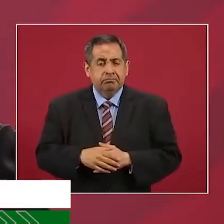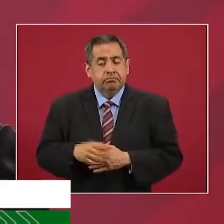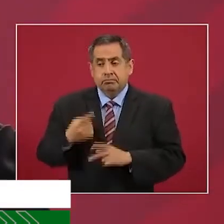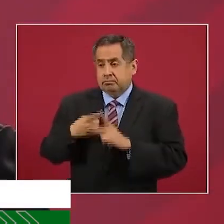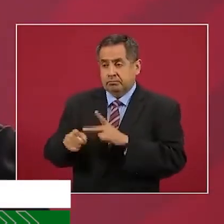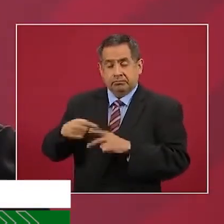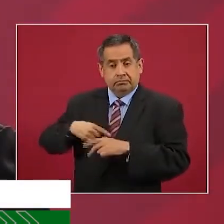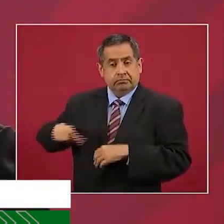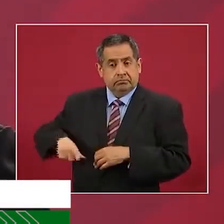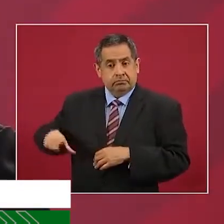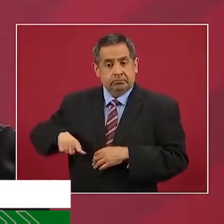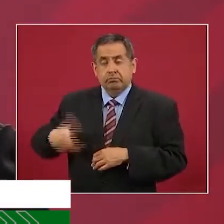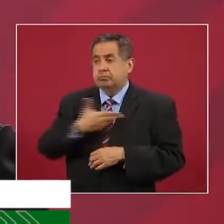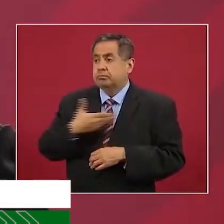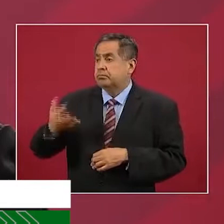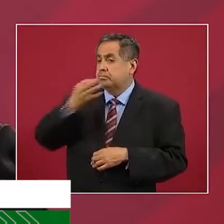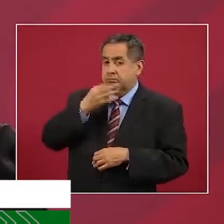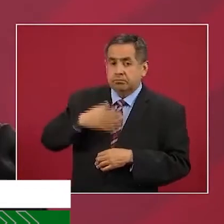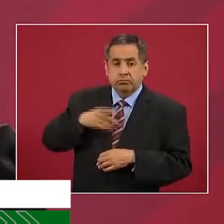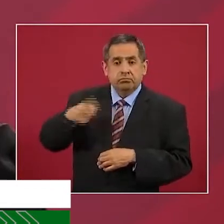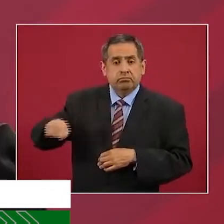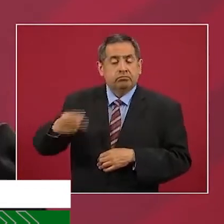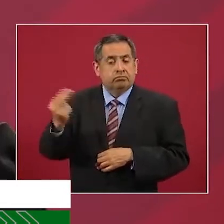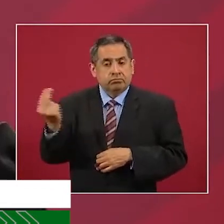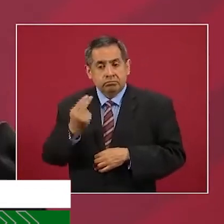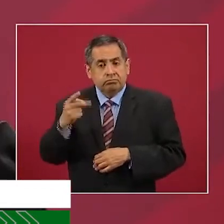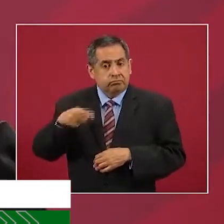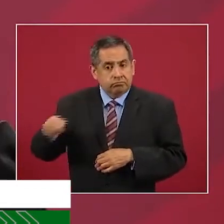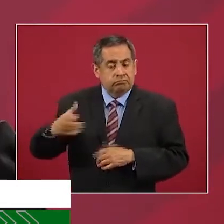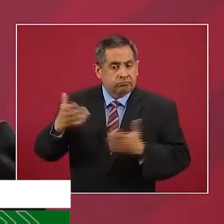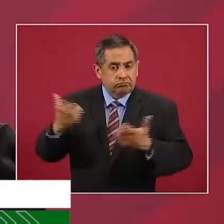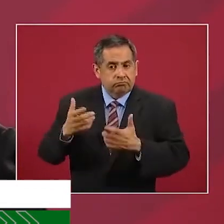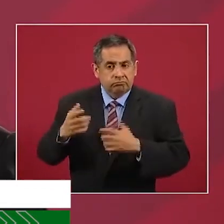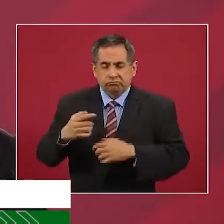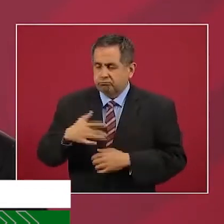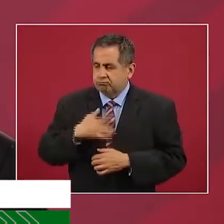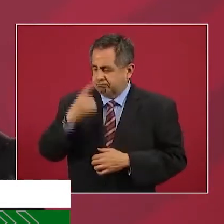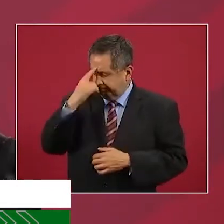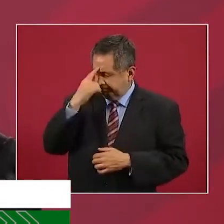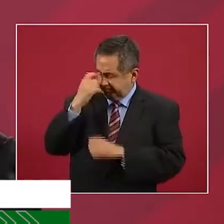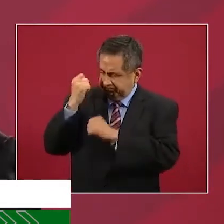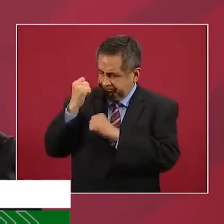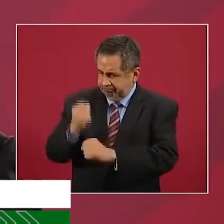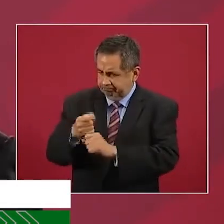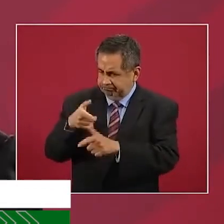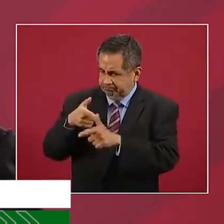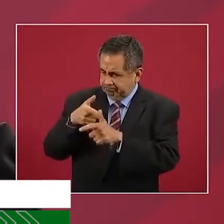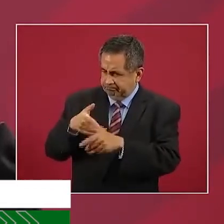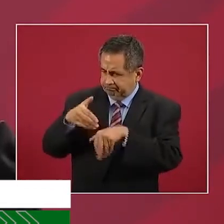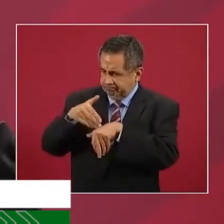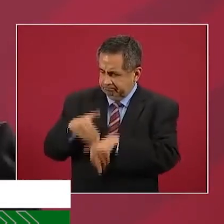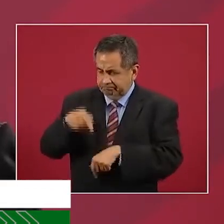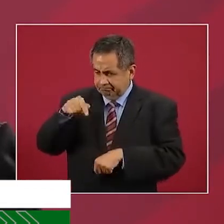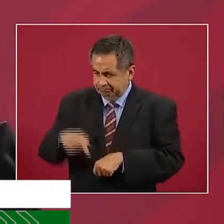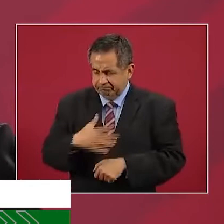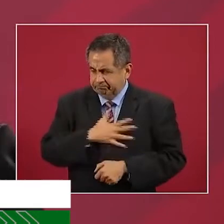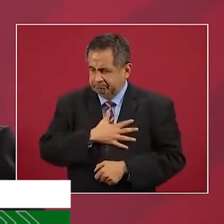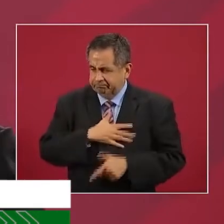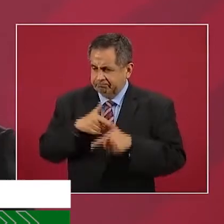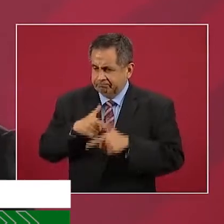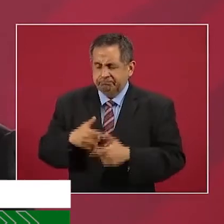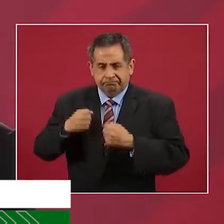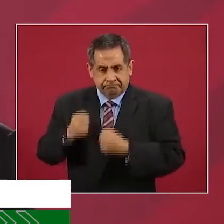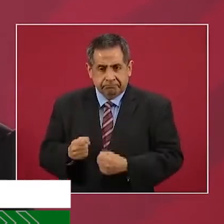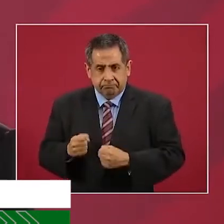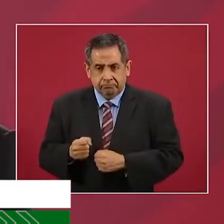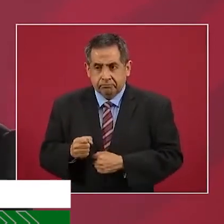a este gobierno, nos dijo el señor presidente, ustedes necesitan tener convicción para estar aquí. El que no tenga convicción, no